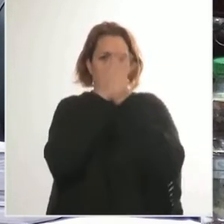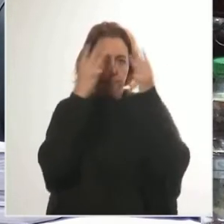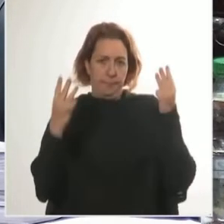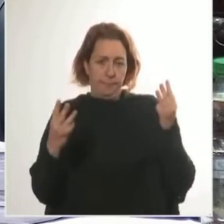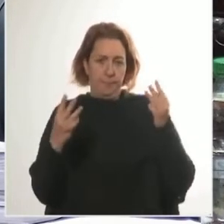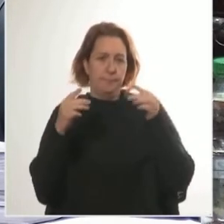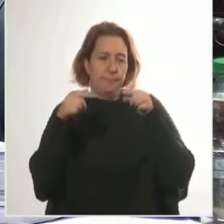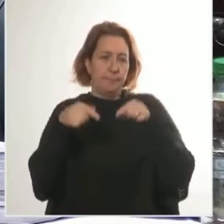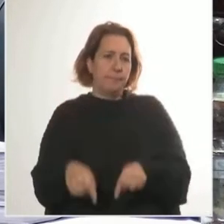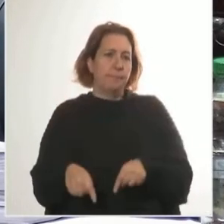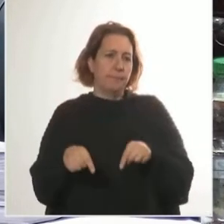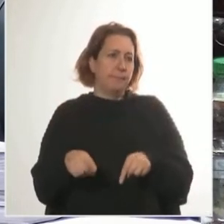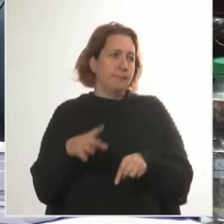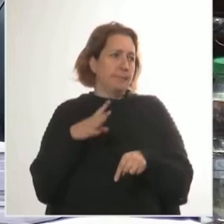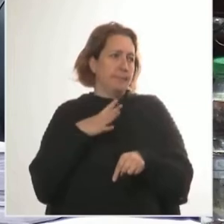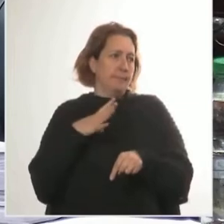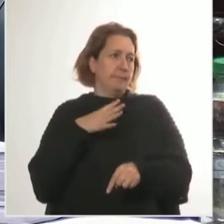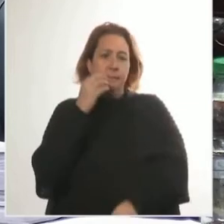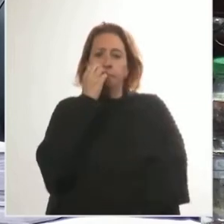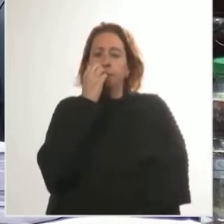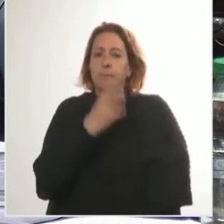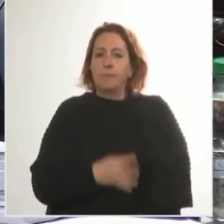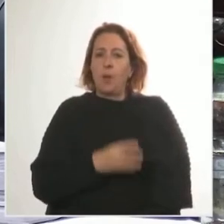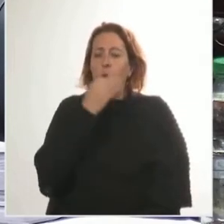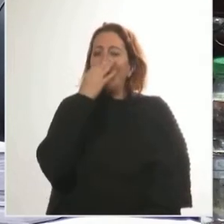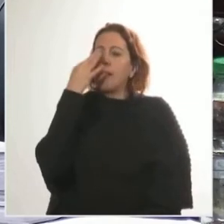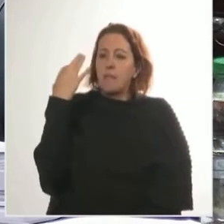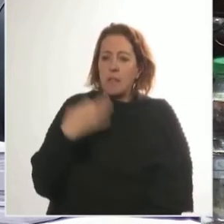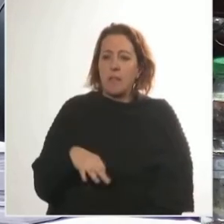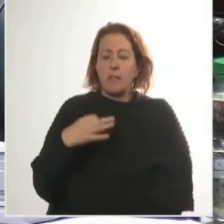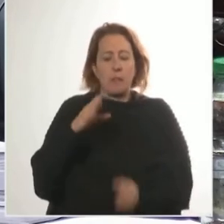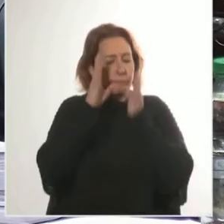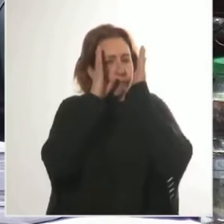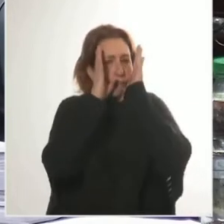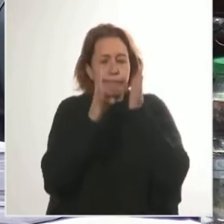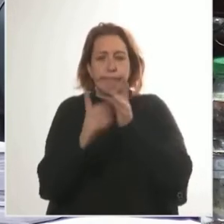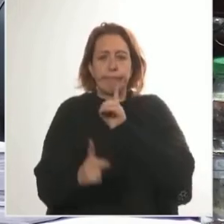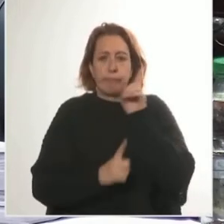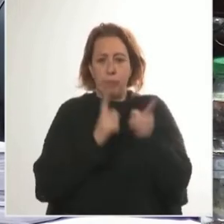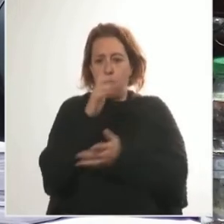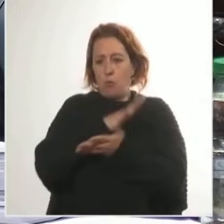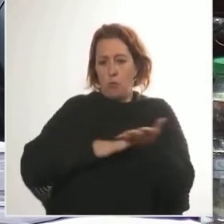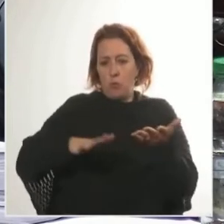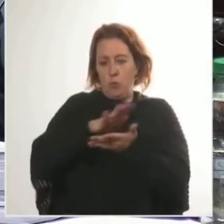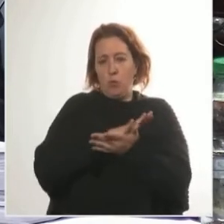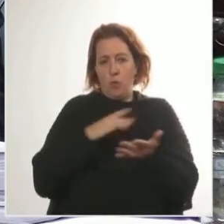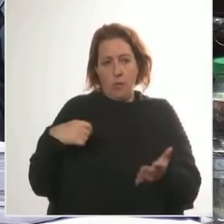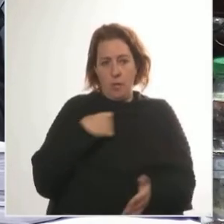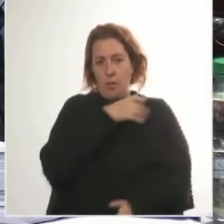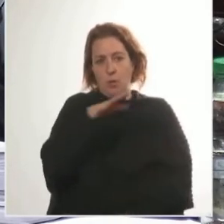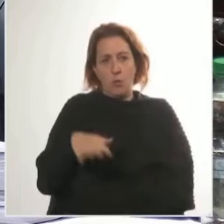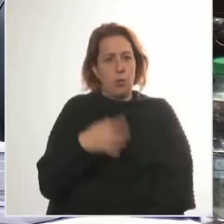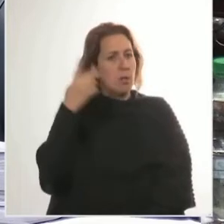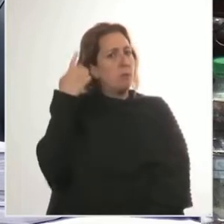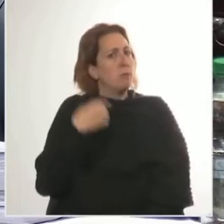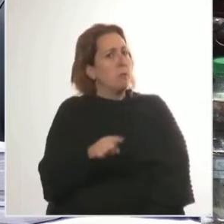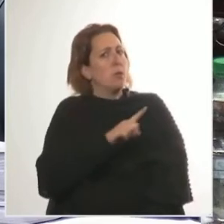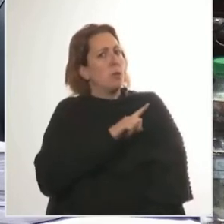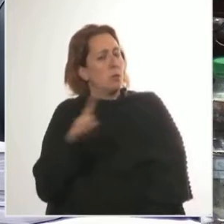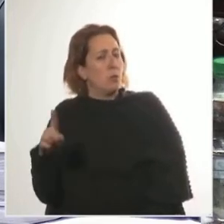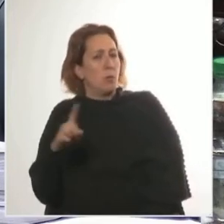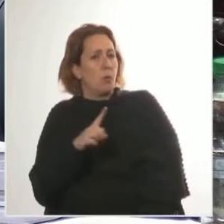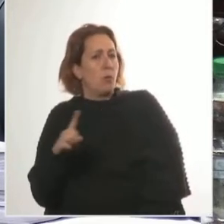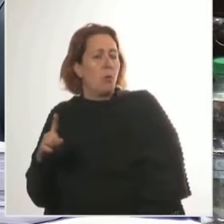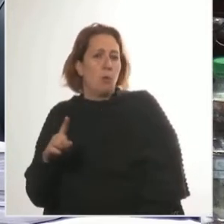Hoy por hoy tenemos una mejora de bienestar concentrada en ciertos sectores de la sociedad, pero que no está llegando a